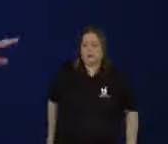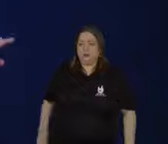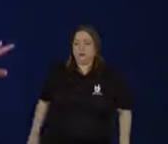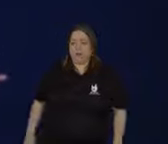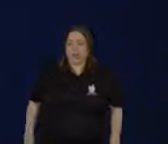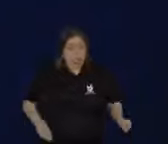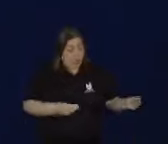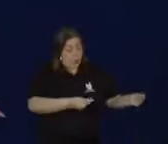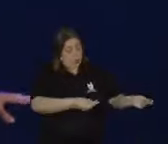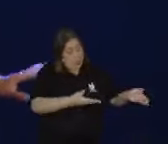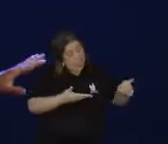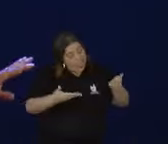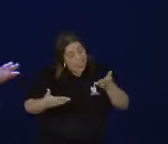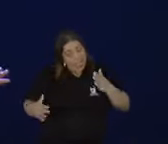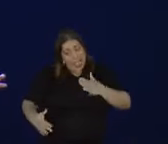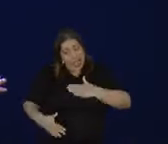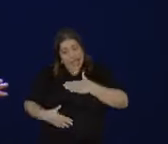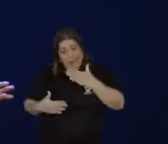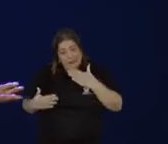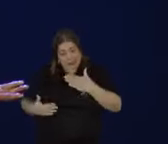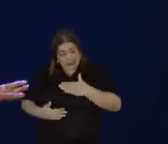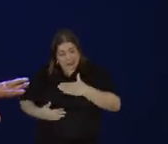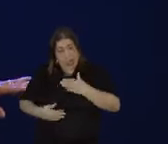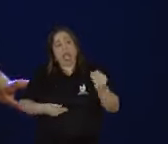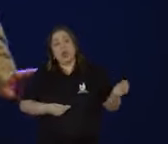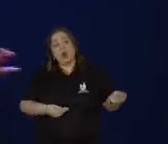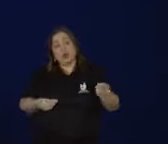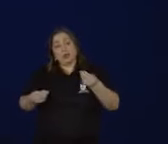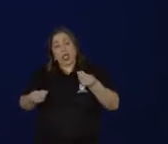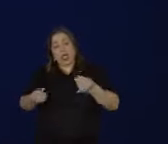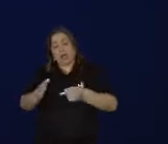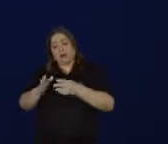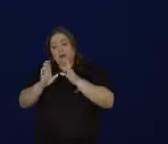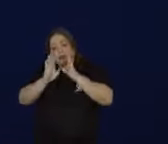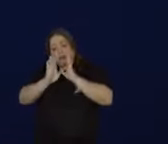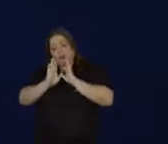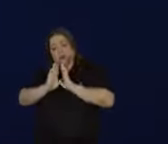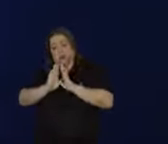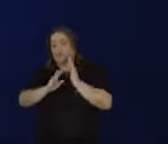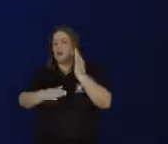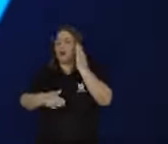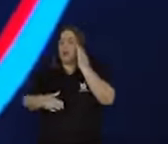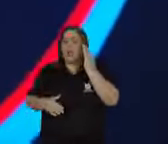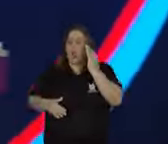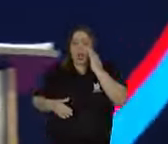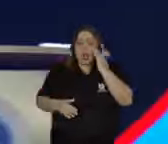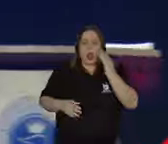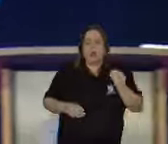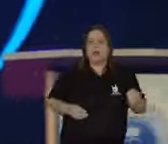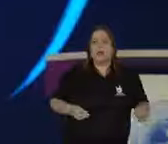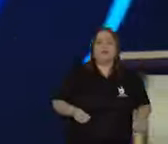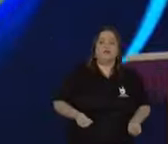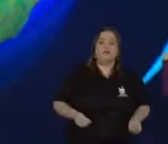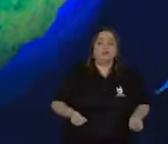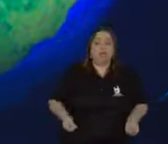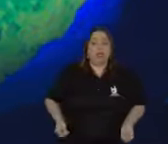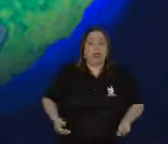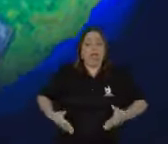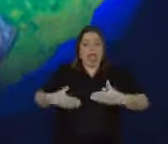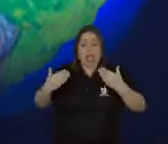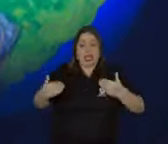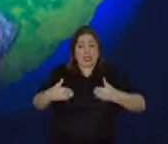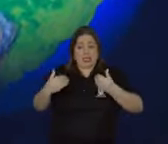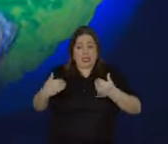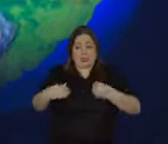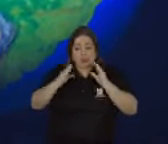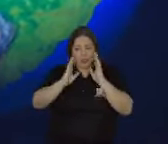mayores alegrías y las mayores tristezas. Porque usted sabe que las mayores alegrías y las mayores tristezas vienen